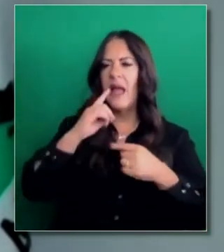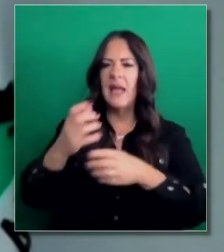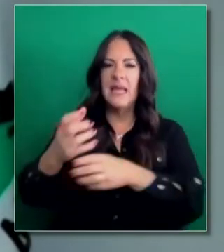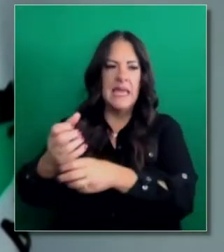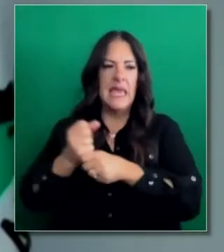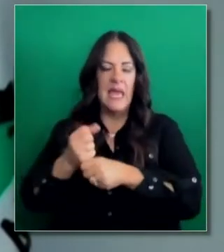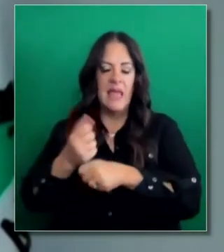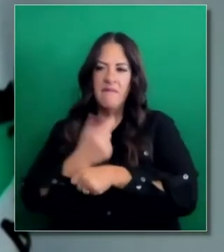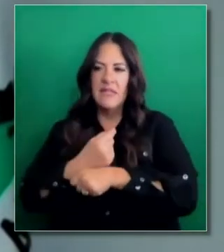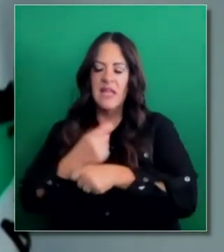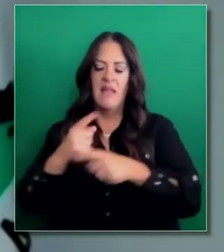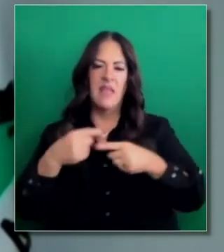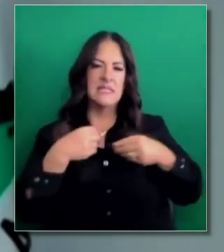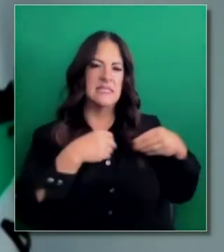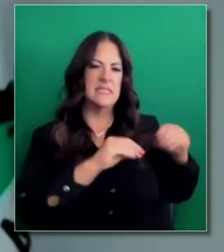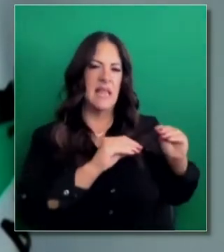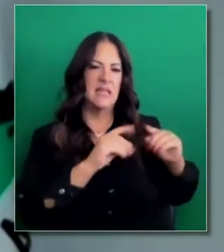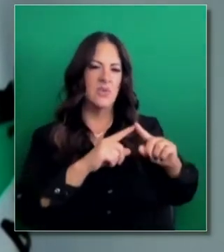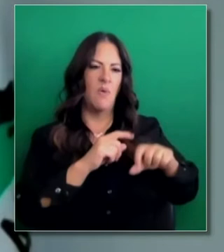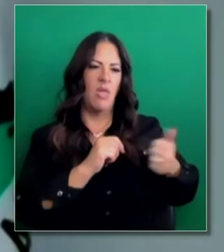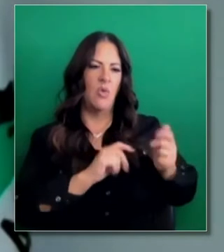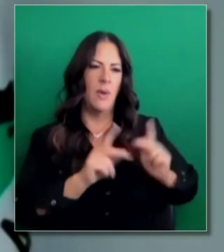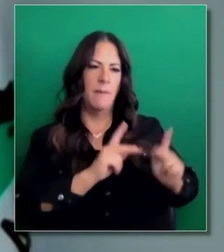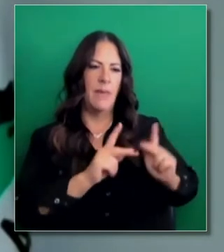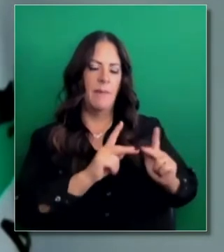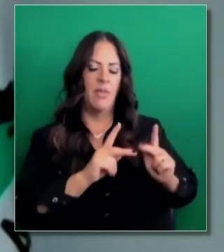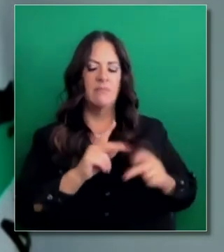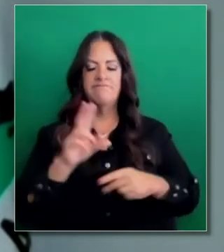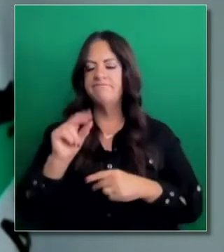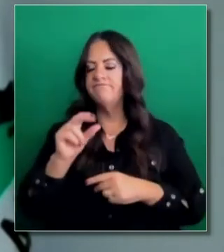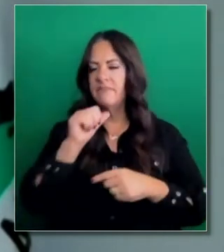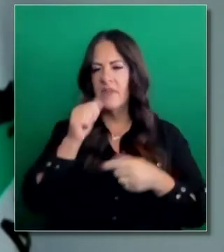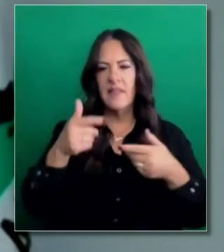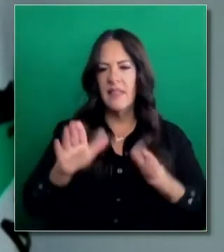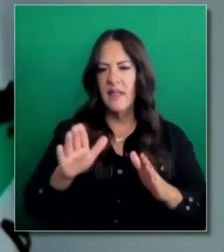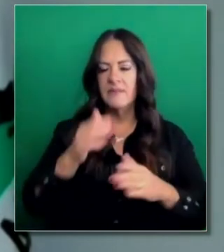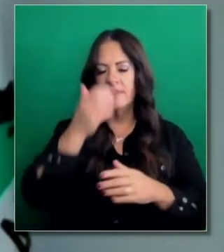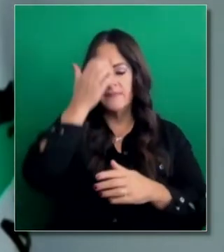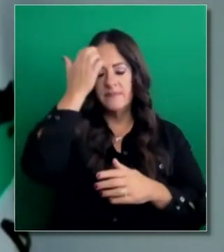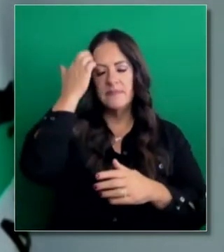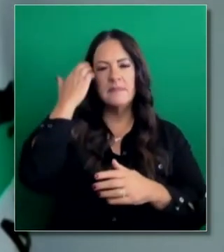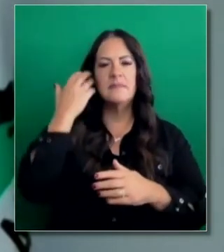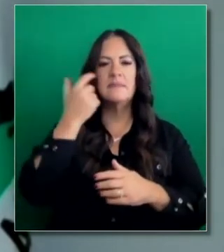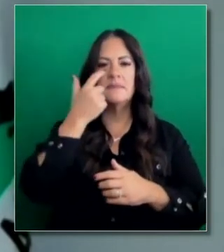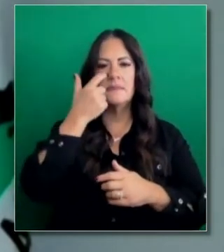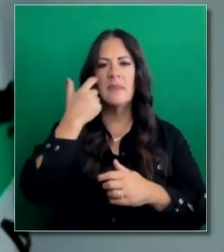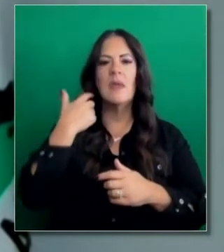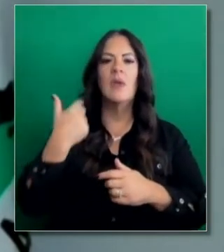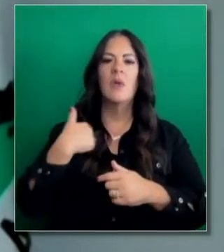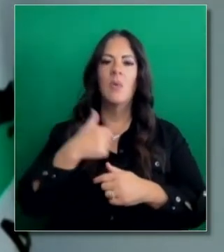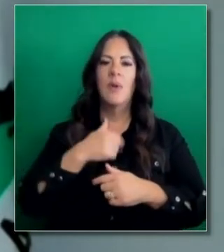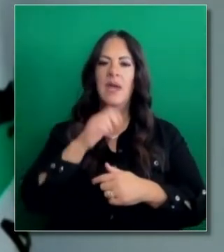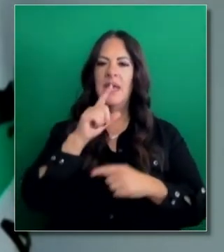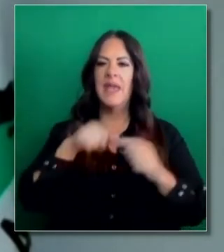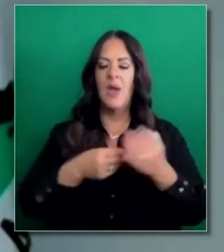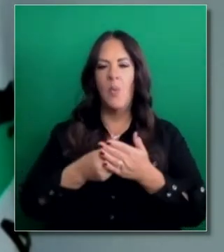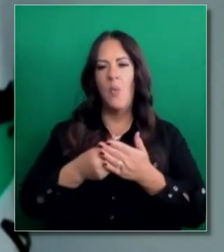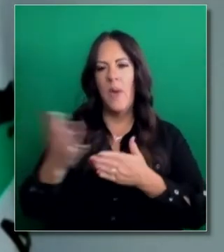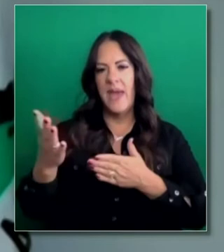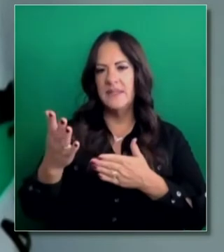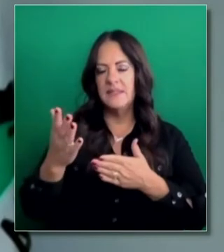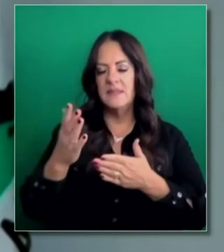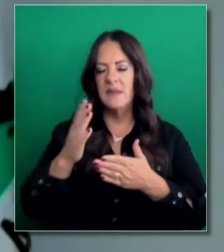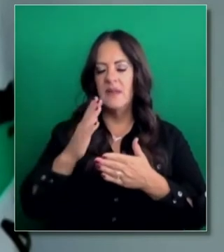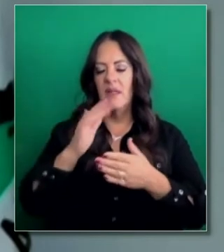del uso de la vacuna vendiendo la al mejor postor y que no podemos permitirnos